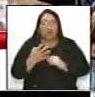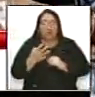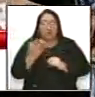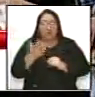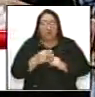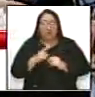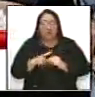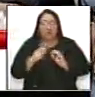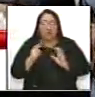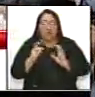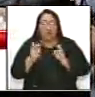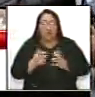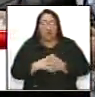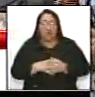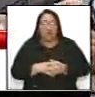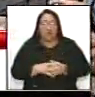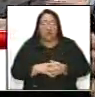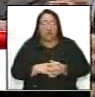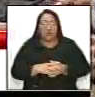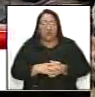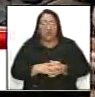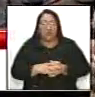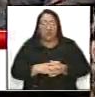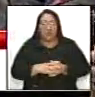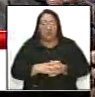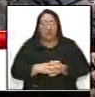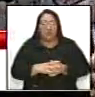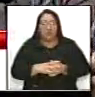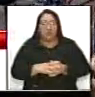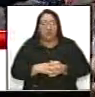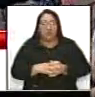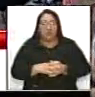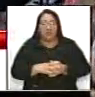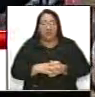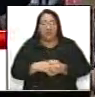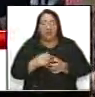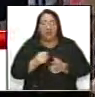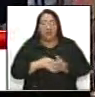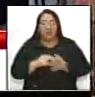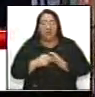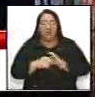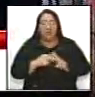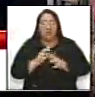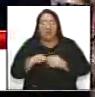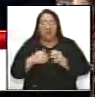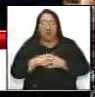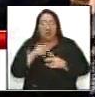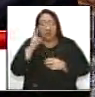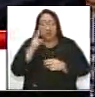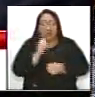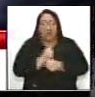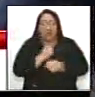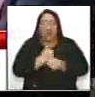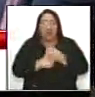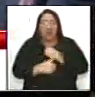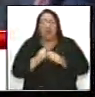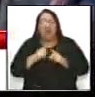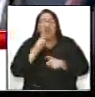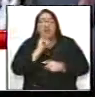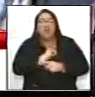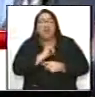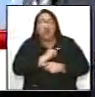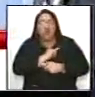2284/2017, Congreso de la República, de mi autoría, el cual propone que se aclare que los profesores que laboran en las